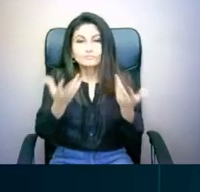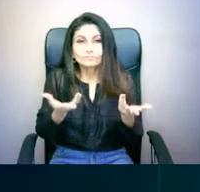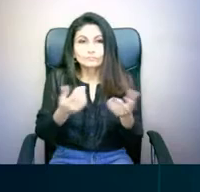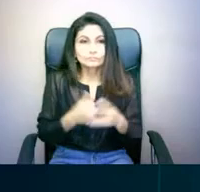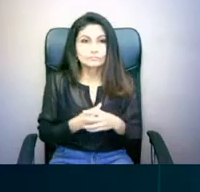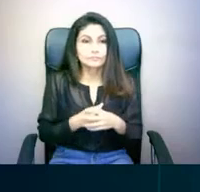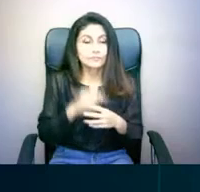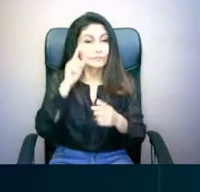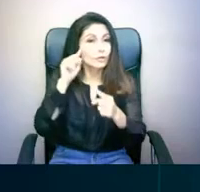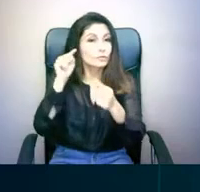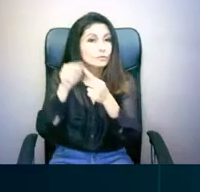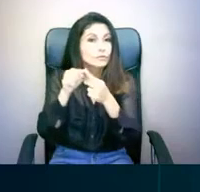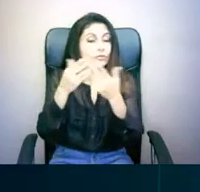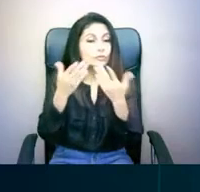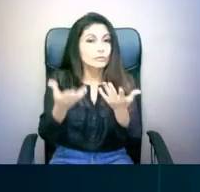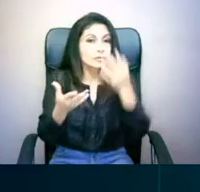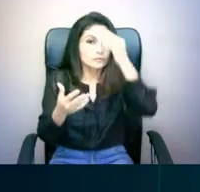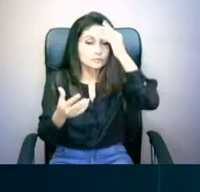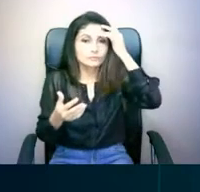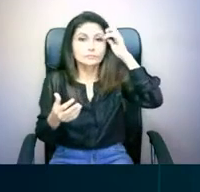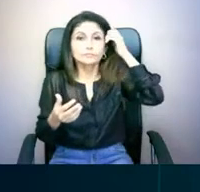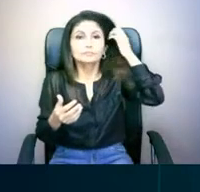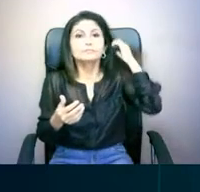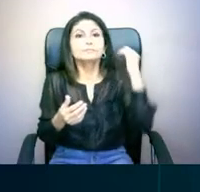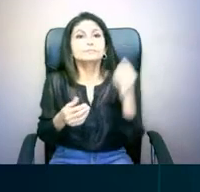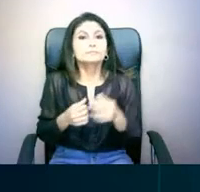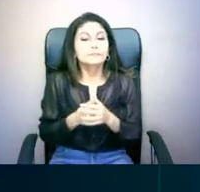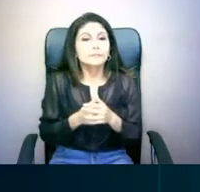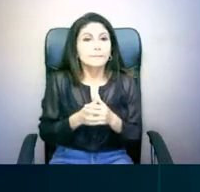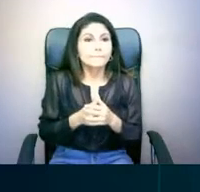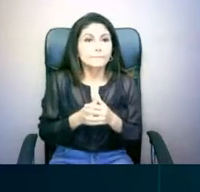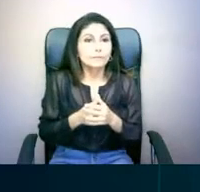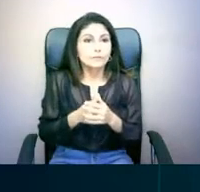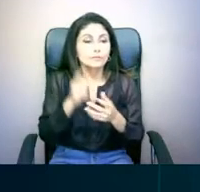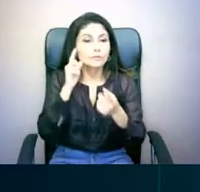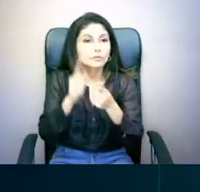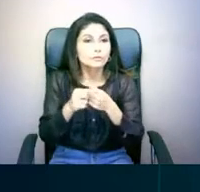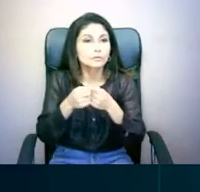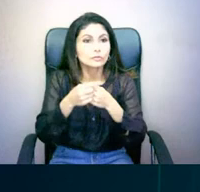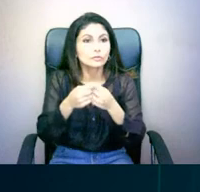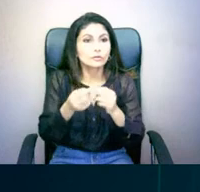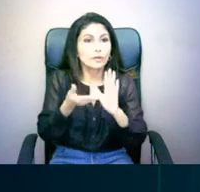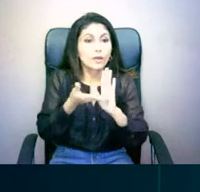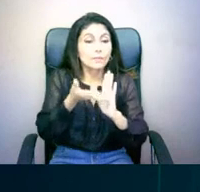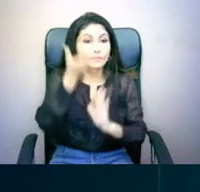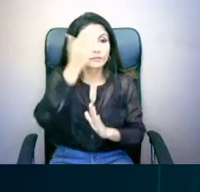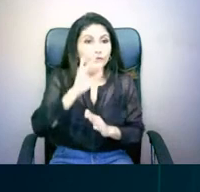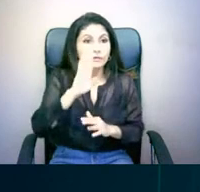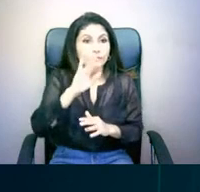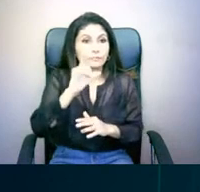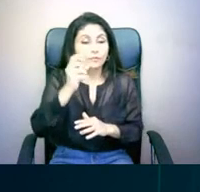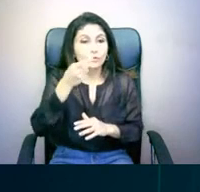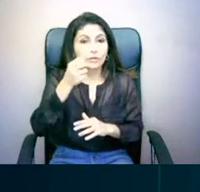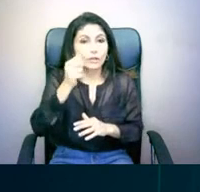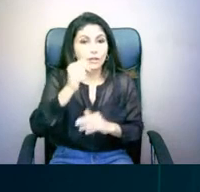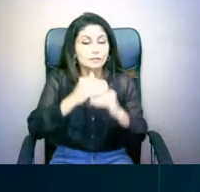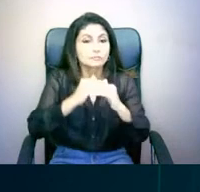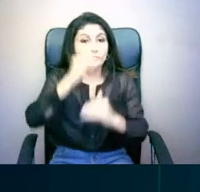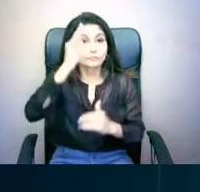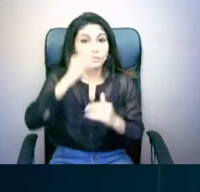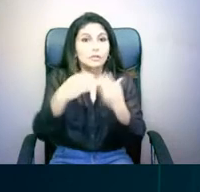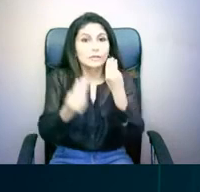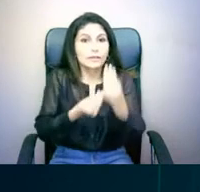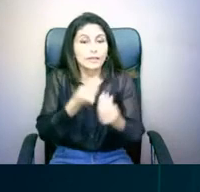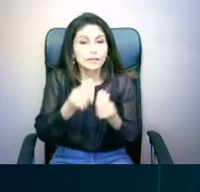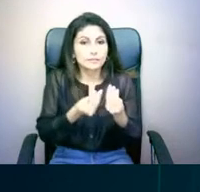Entonces, el objetivo de la investigación sería aumentar la producción de biogás mejorando la remoción del hexano, ¿cierto? Lo